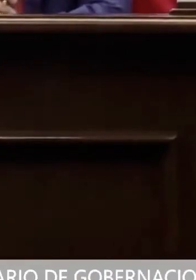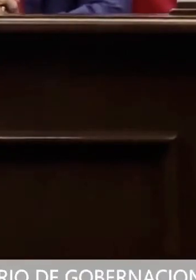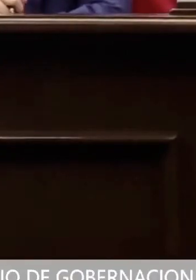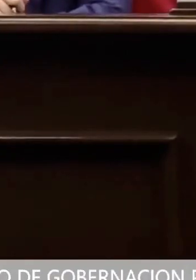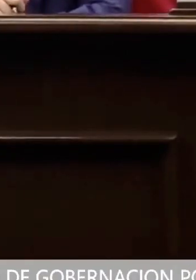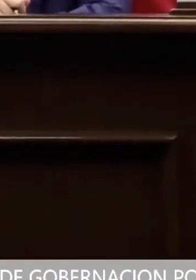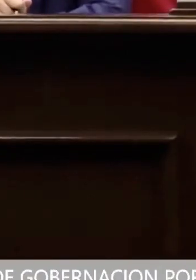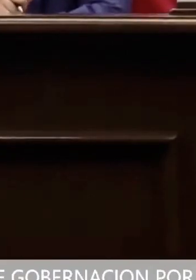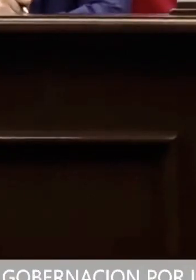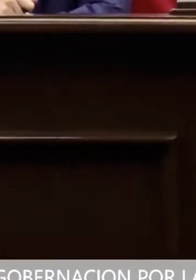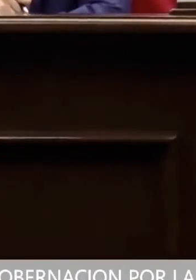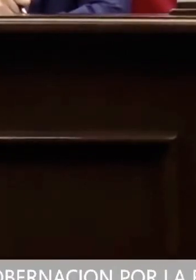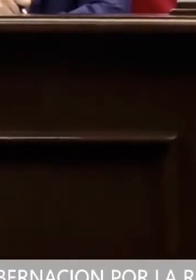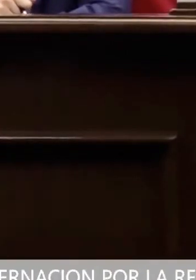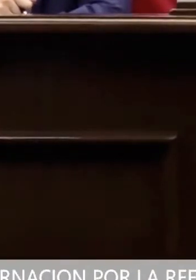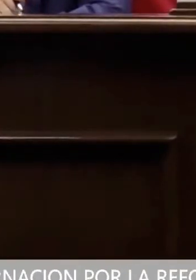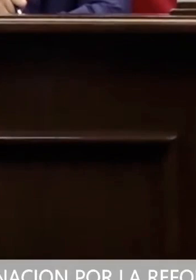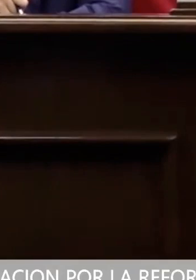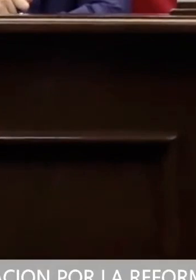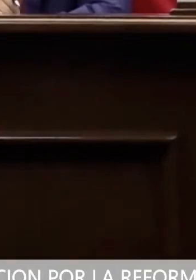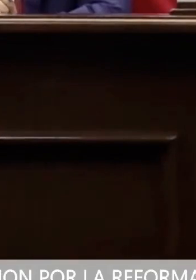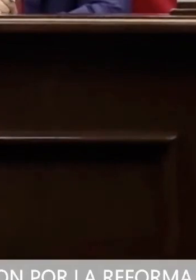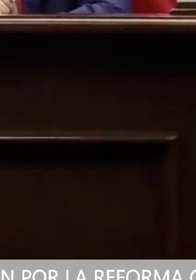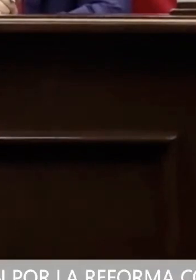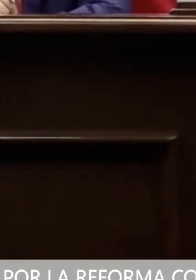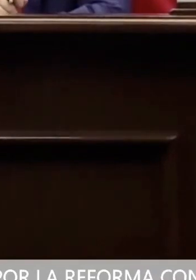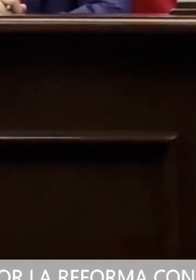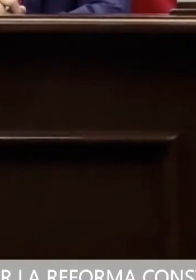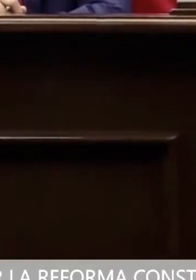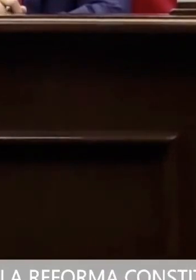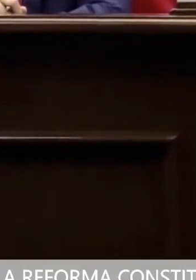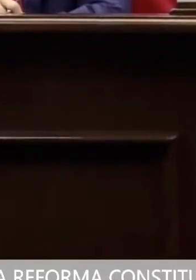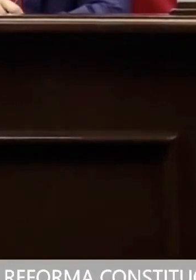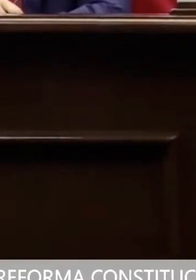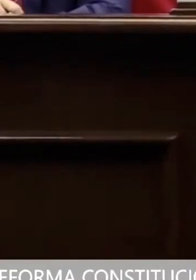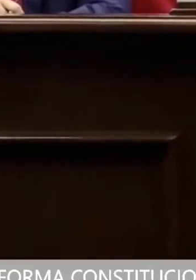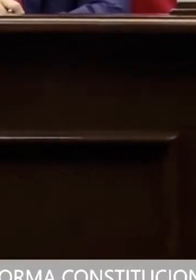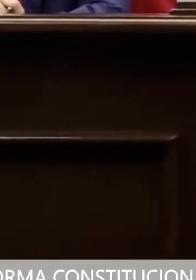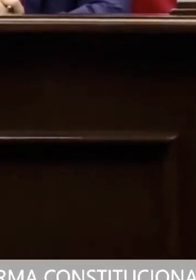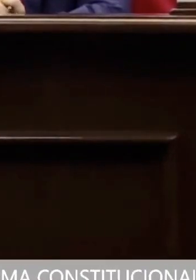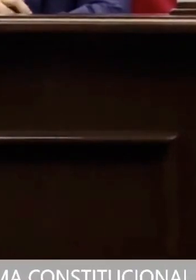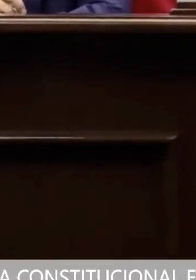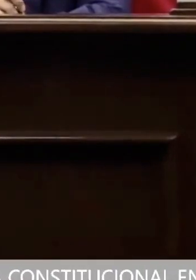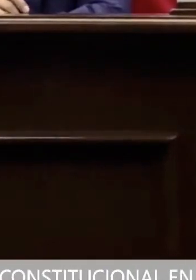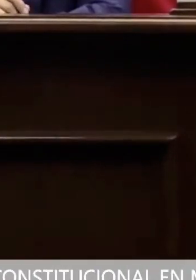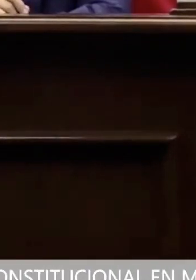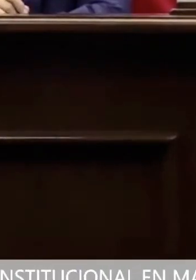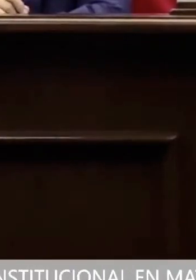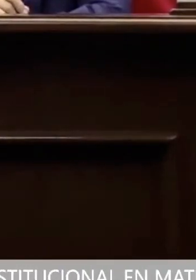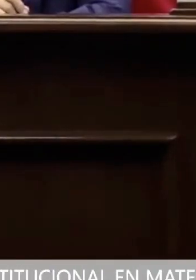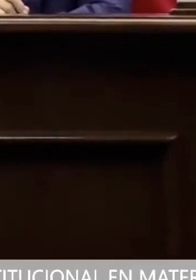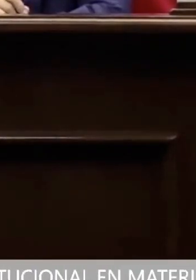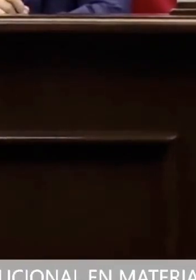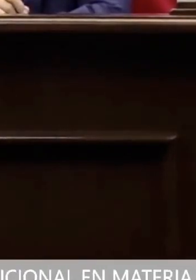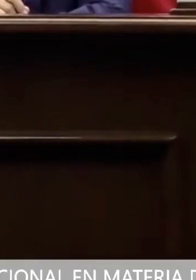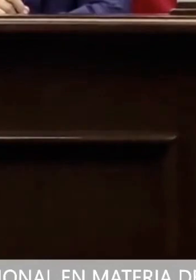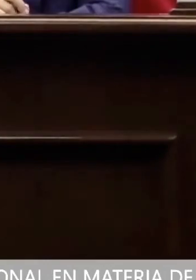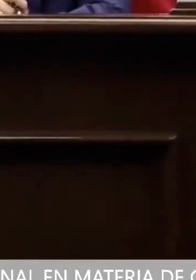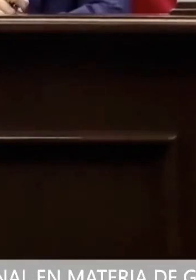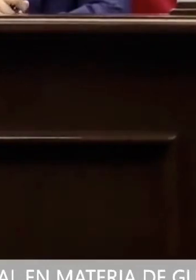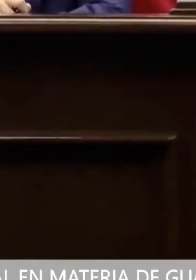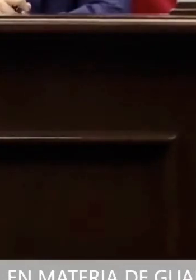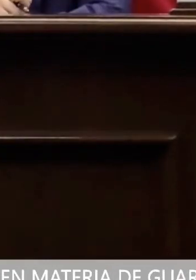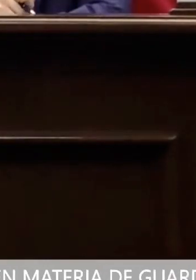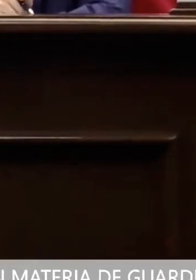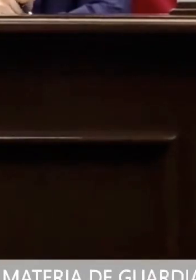destinadas para nuestras Fuerzas Armadas, para las policías, terminaron vendiéndoselas